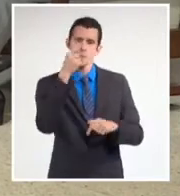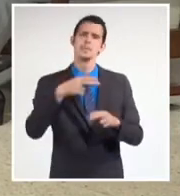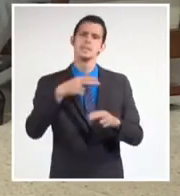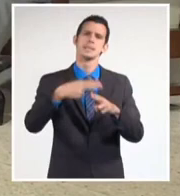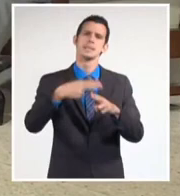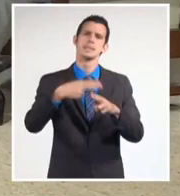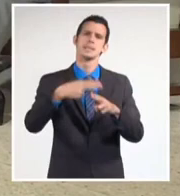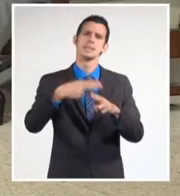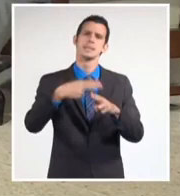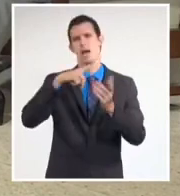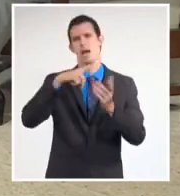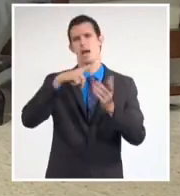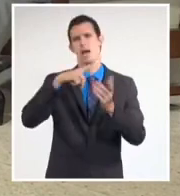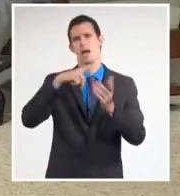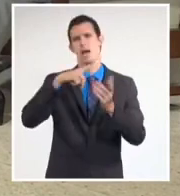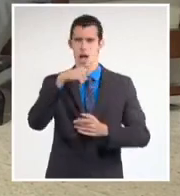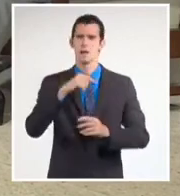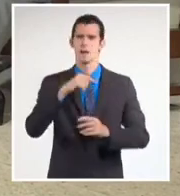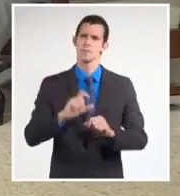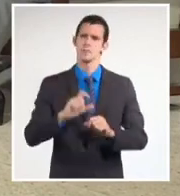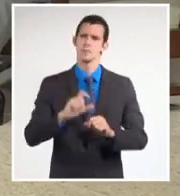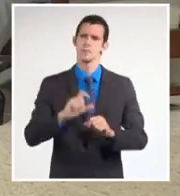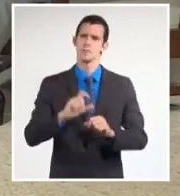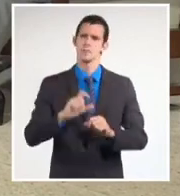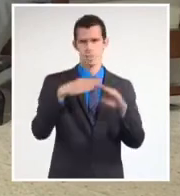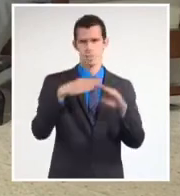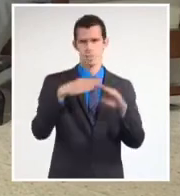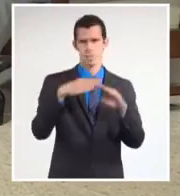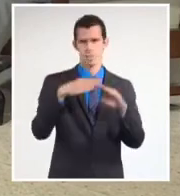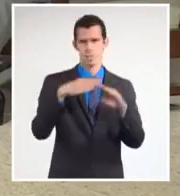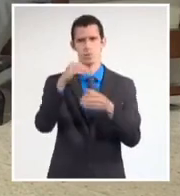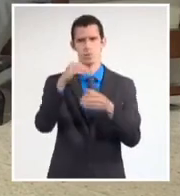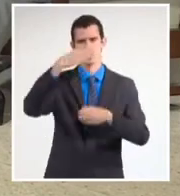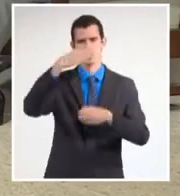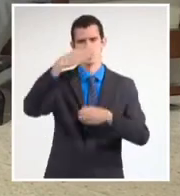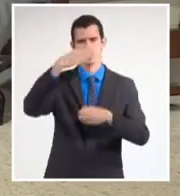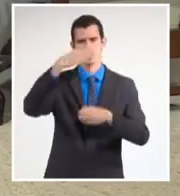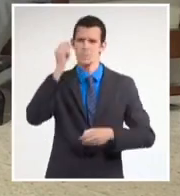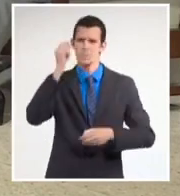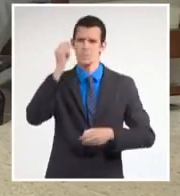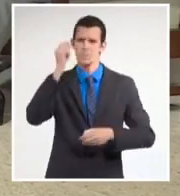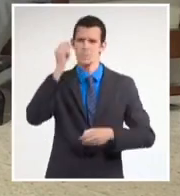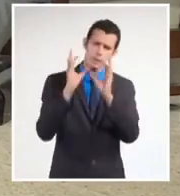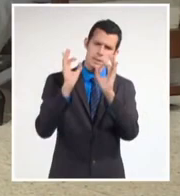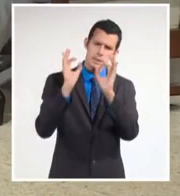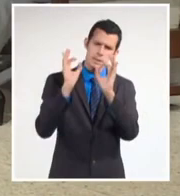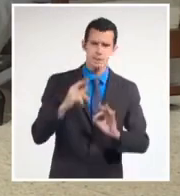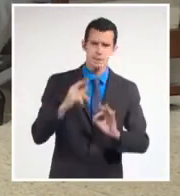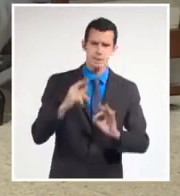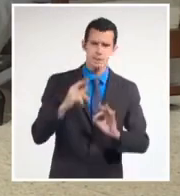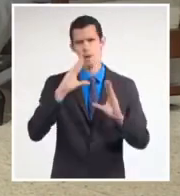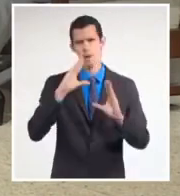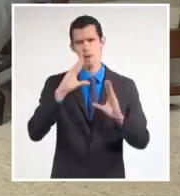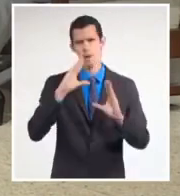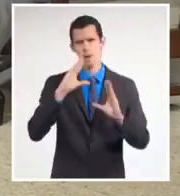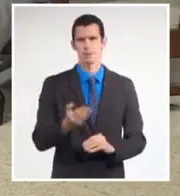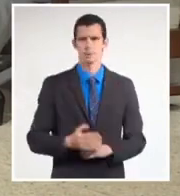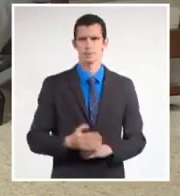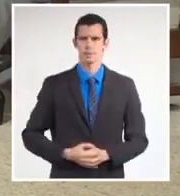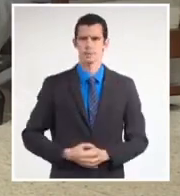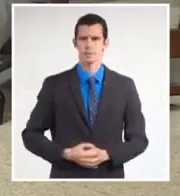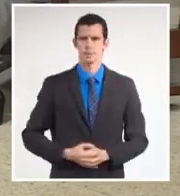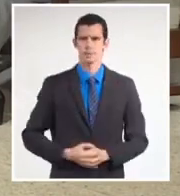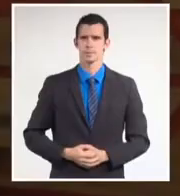viceprimer ministro de la República, muy vinculado con estos temas allí al pie del surco. Buenas noches, Daimí, adelante.